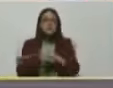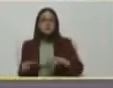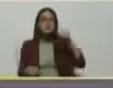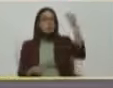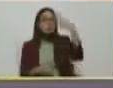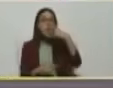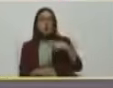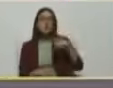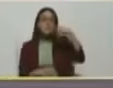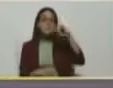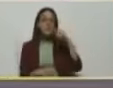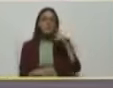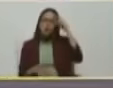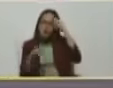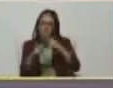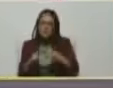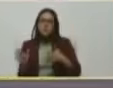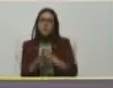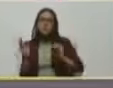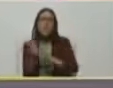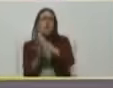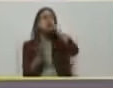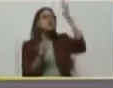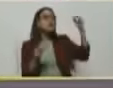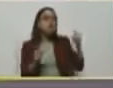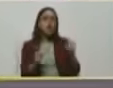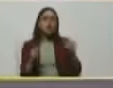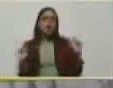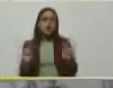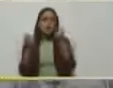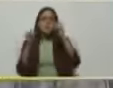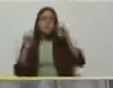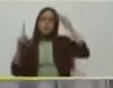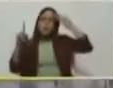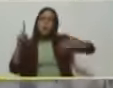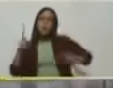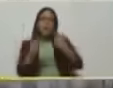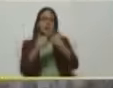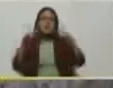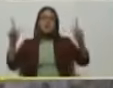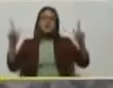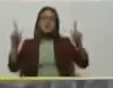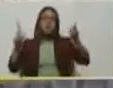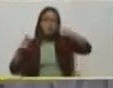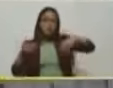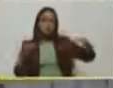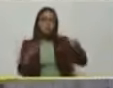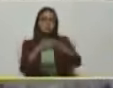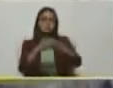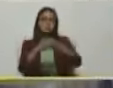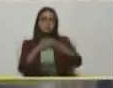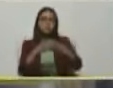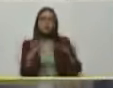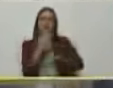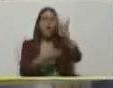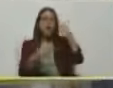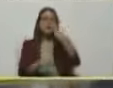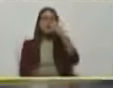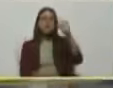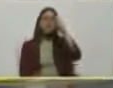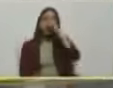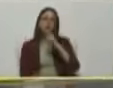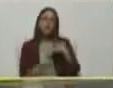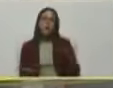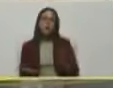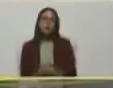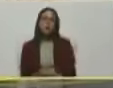Y es homenaje a las glorias del Ejército Libertador hace 200 años.